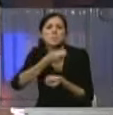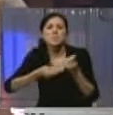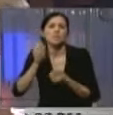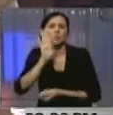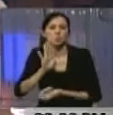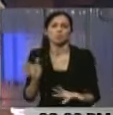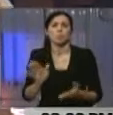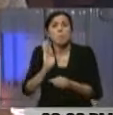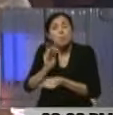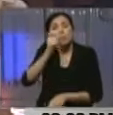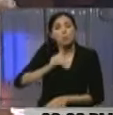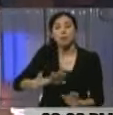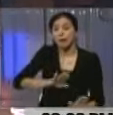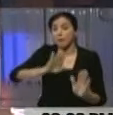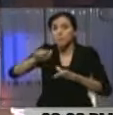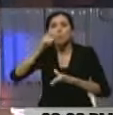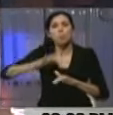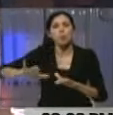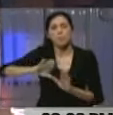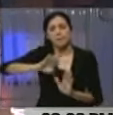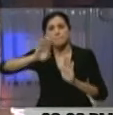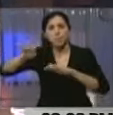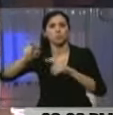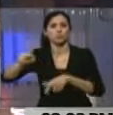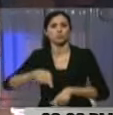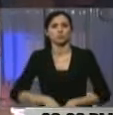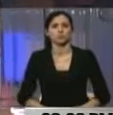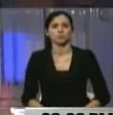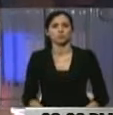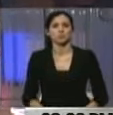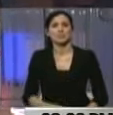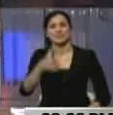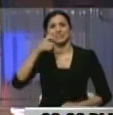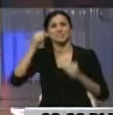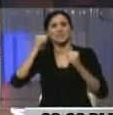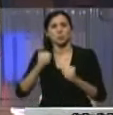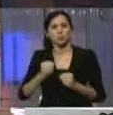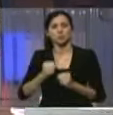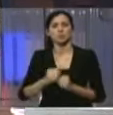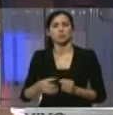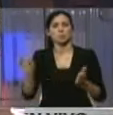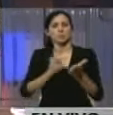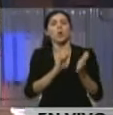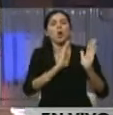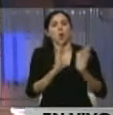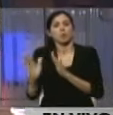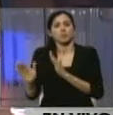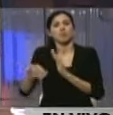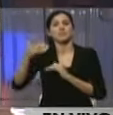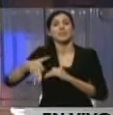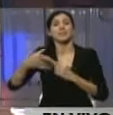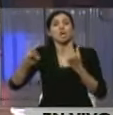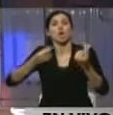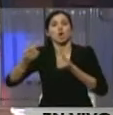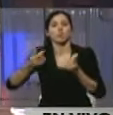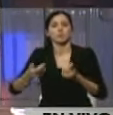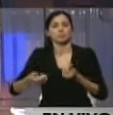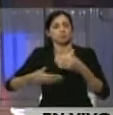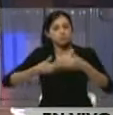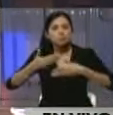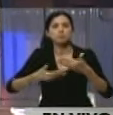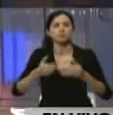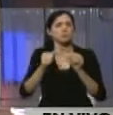pueblo. Premiar al pueblo con la protección de la seguridad, del restablecimiento de sus derechos económicos y ir